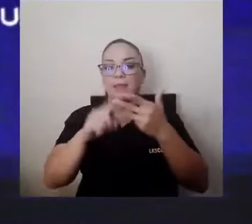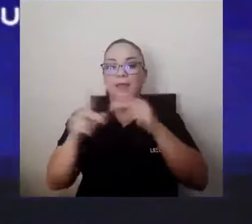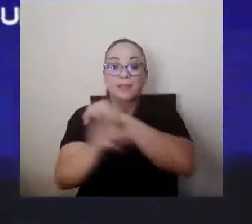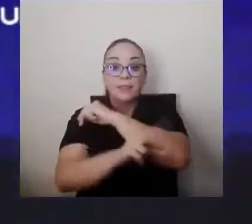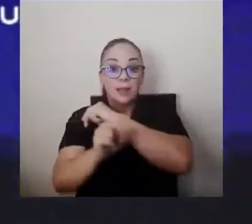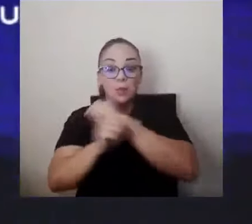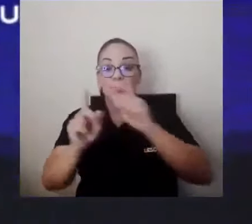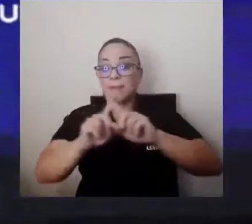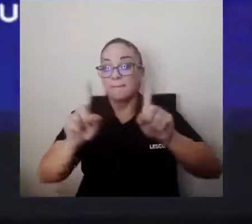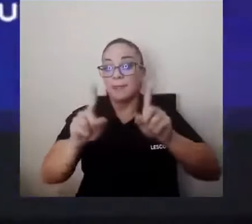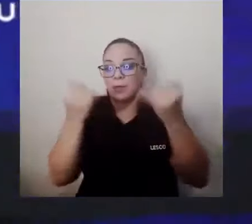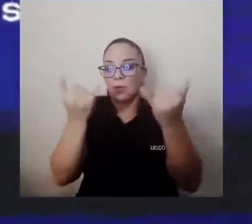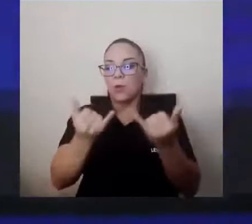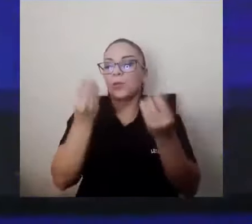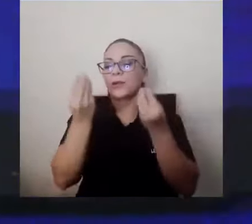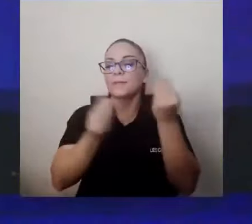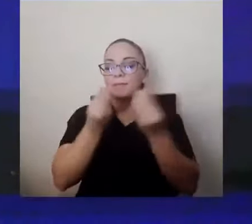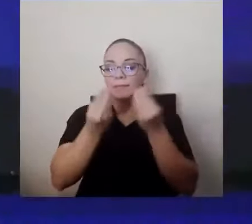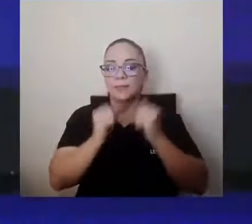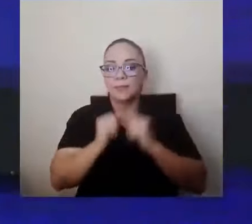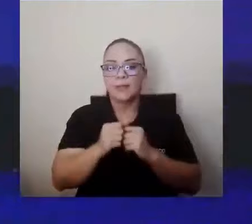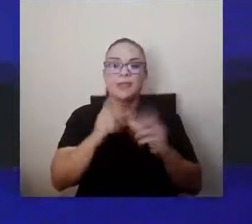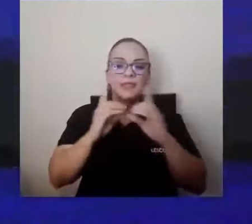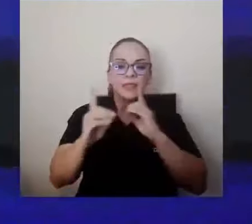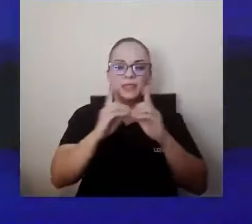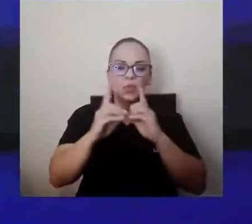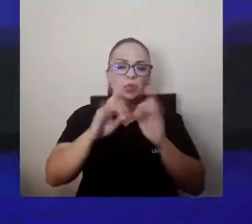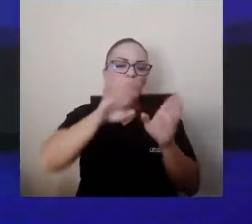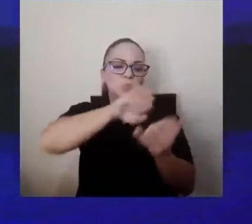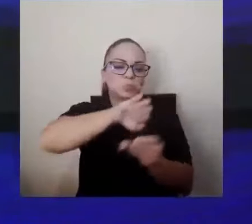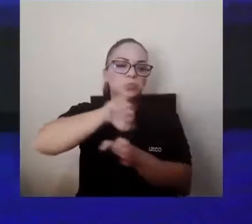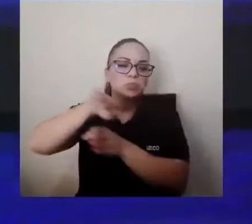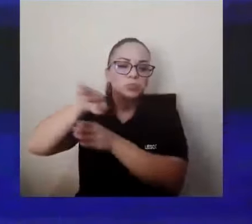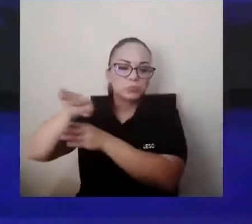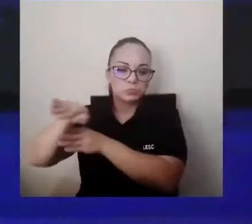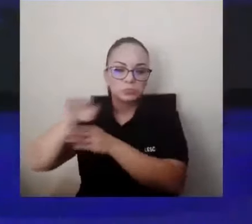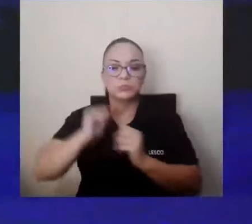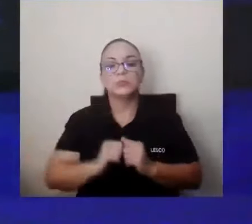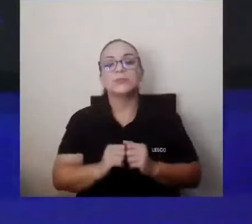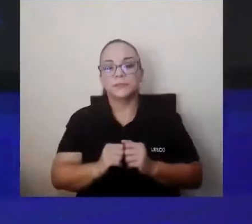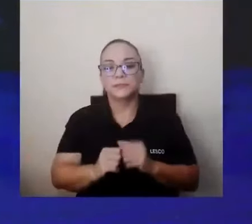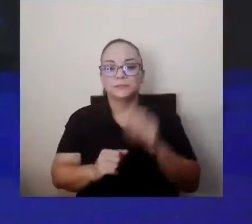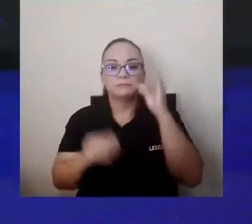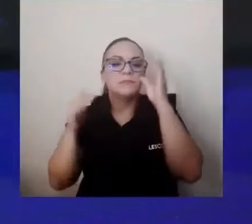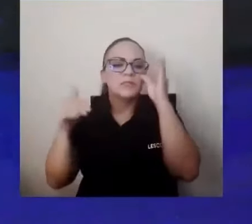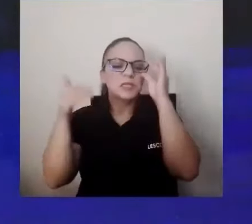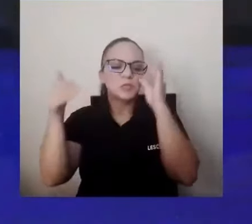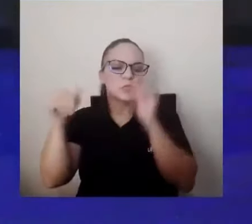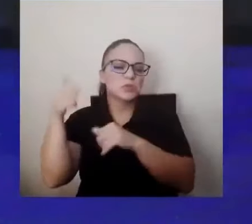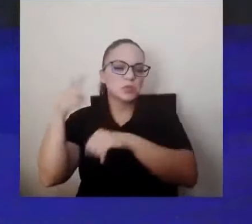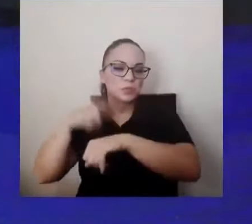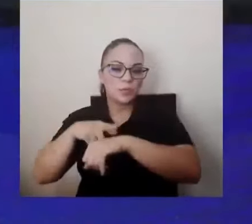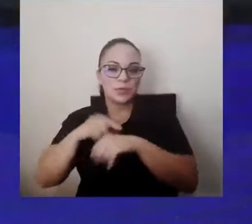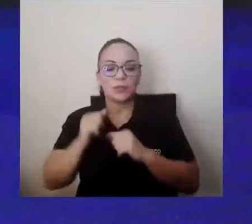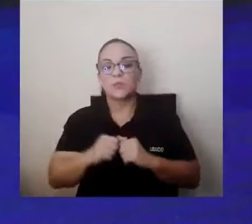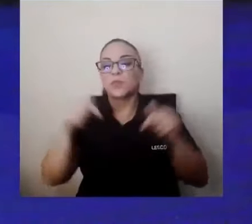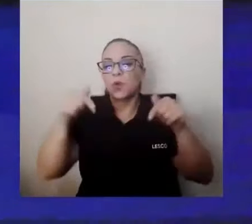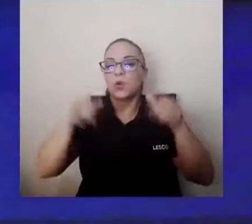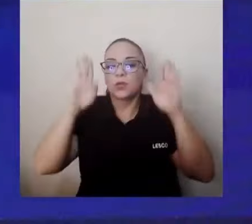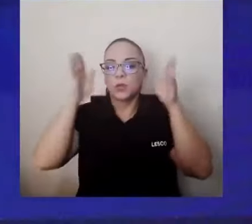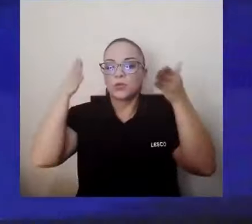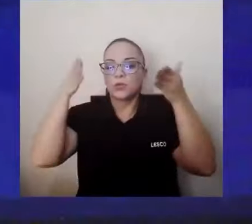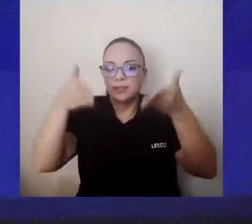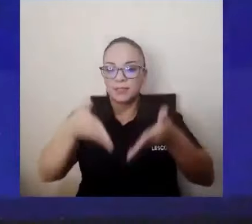este momento vamos a dejar ese discurso para otro escenario y nos vamos a concentrar en